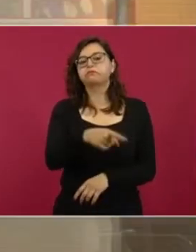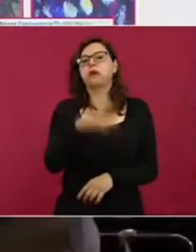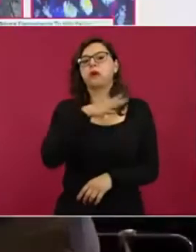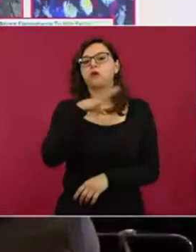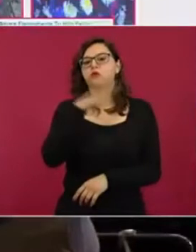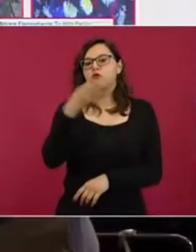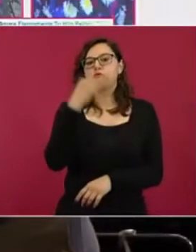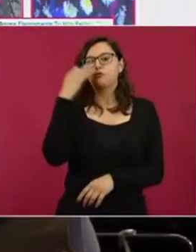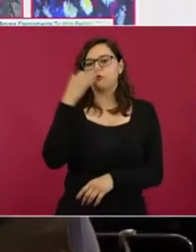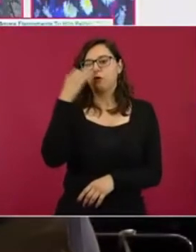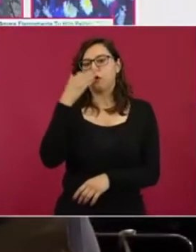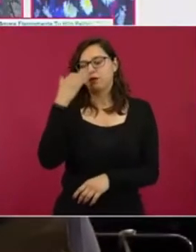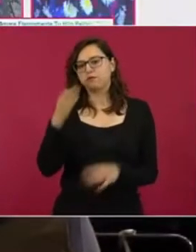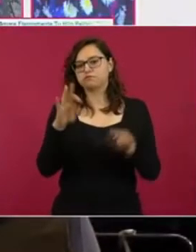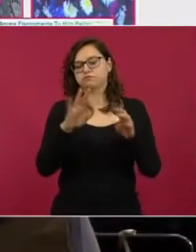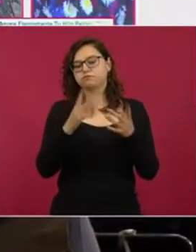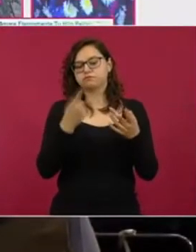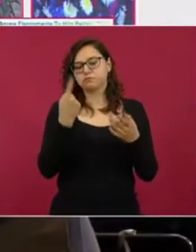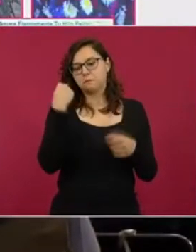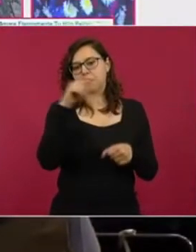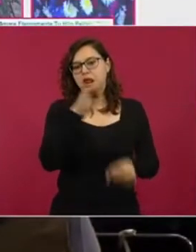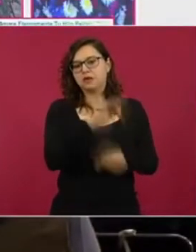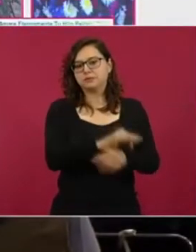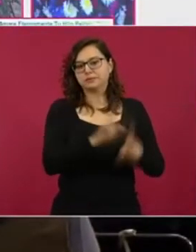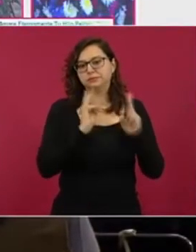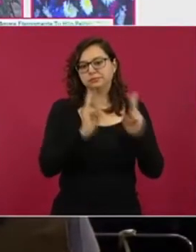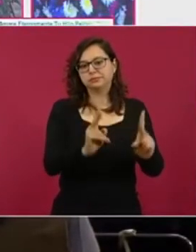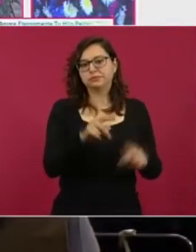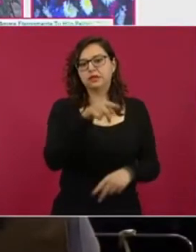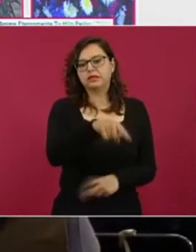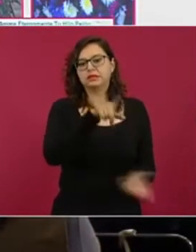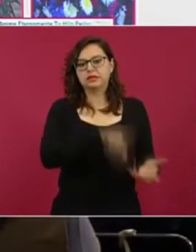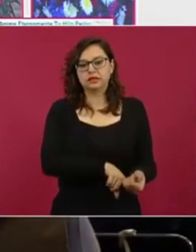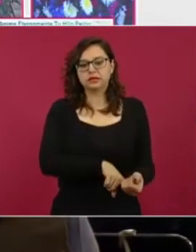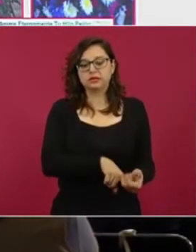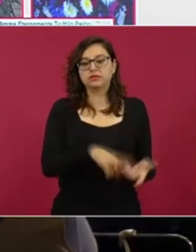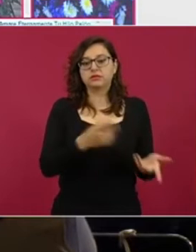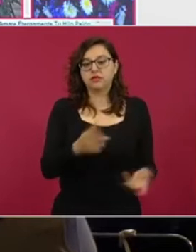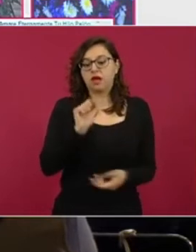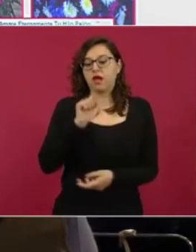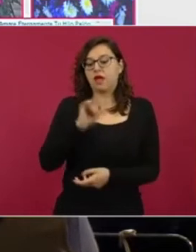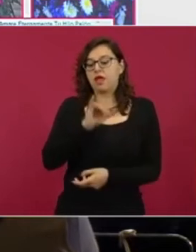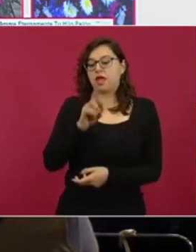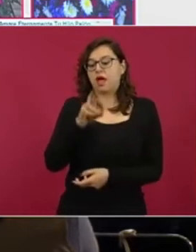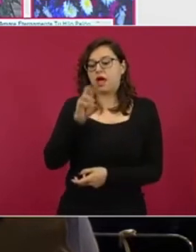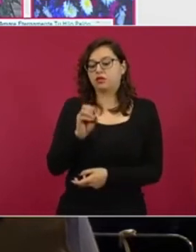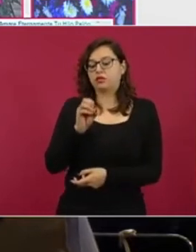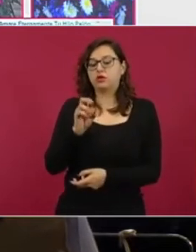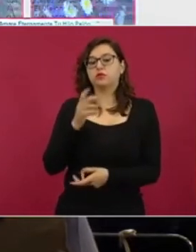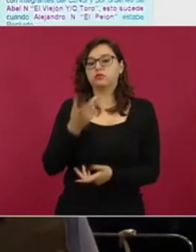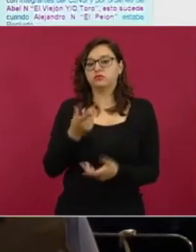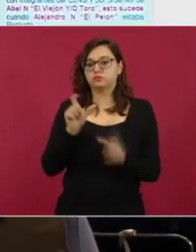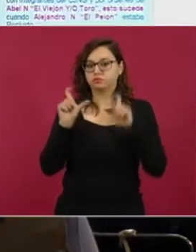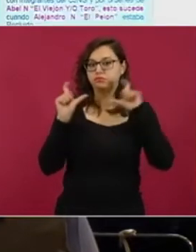motivo del sepelio, donde pues el mismo Alejandro N. se autodefine como el pelón.